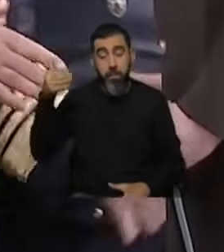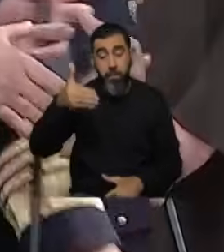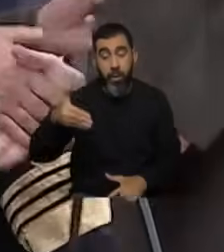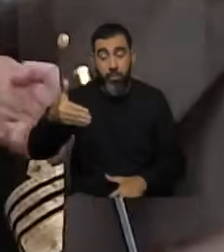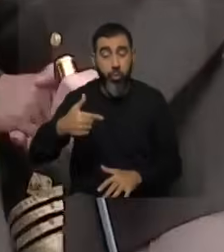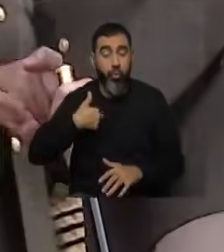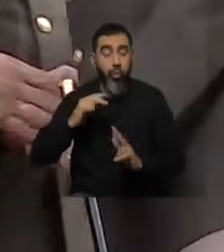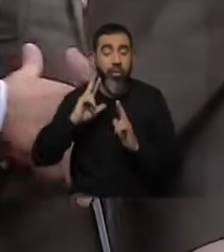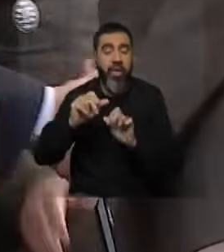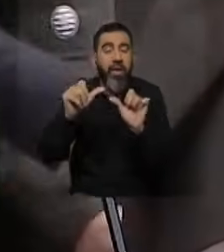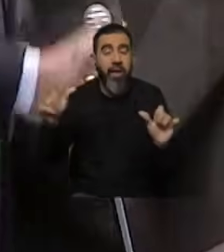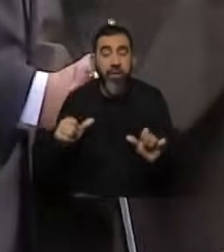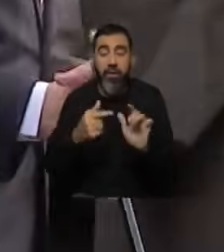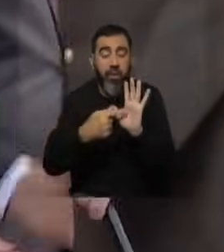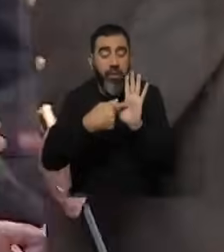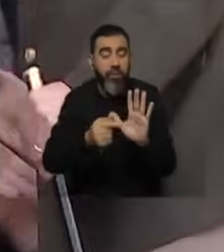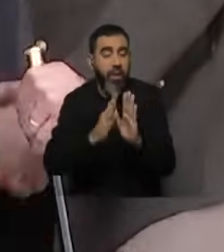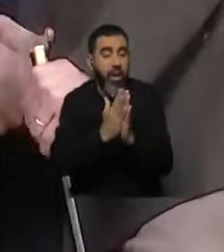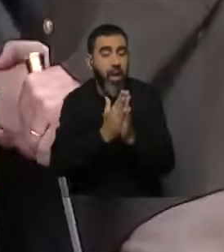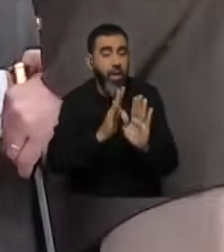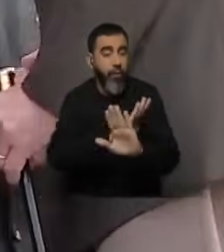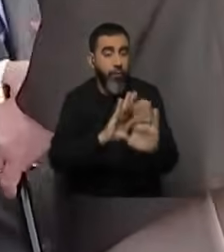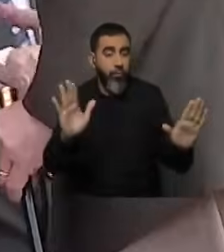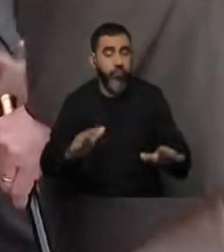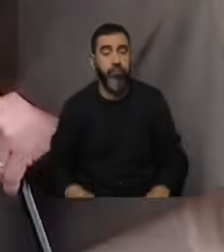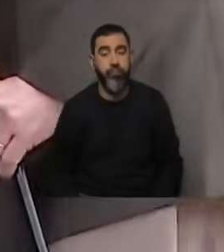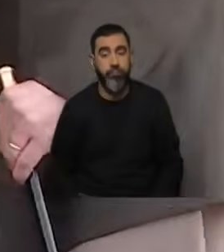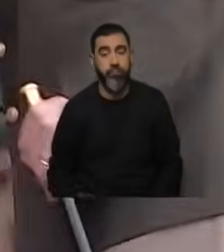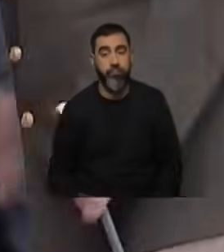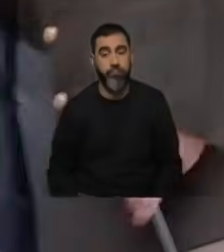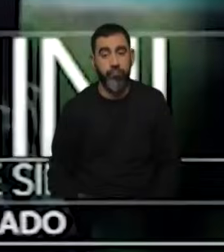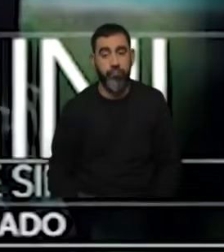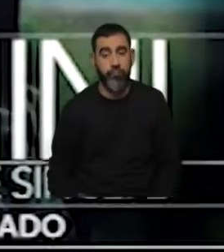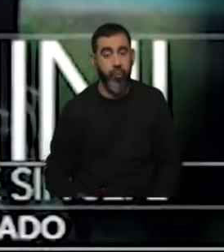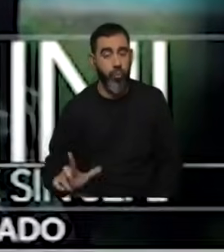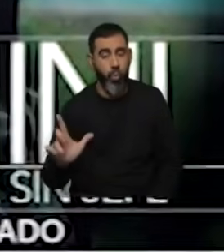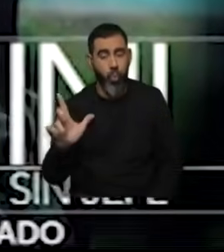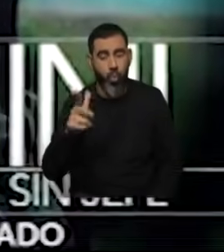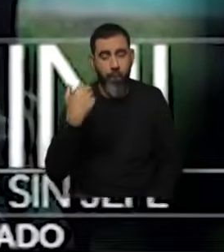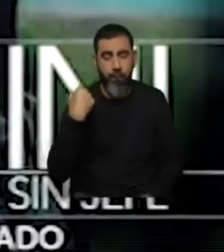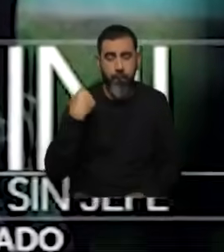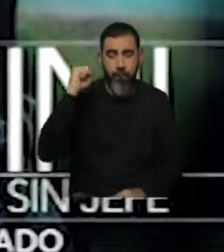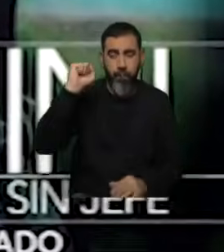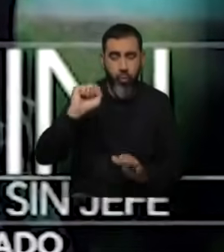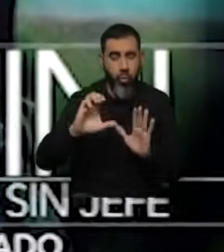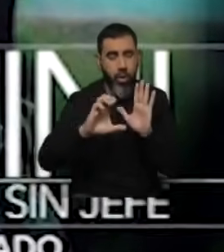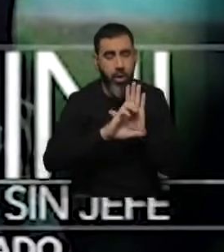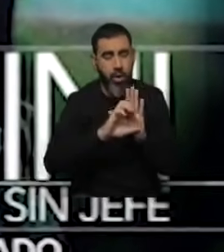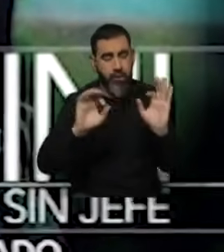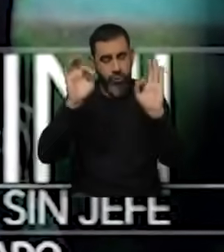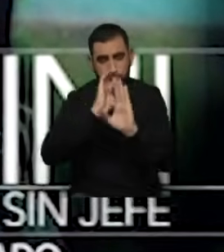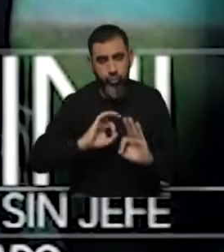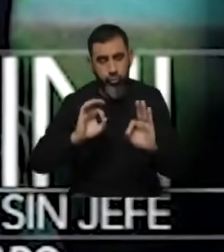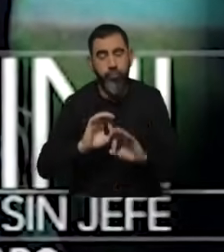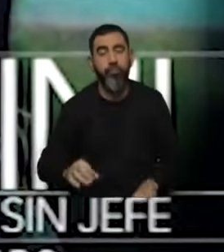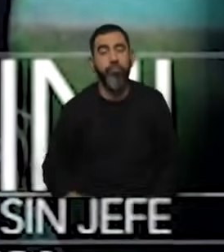dije o hice es lo que está ahí expresado indudablemente no hubo ninguna violación a la Constitución de